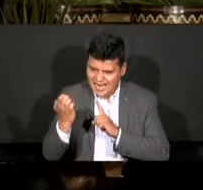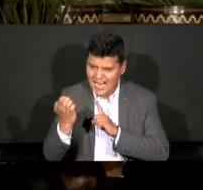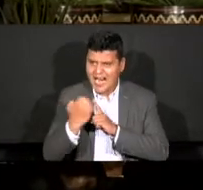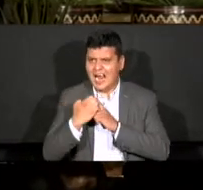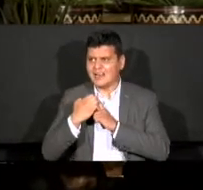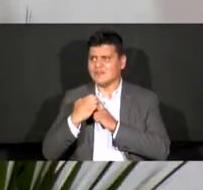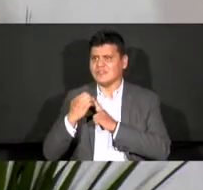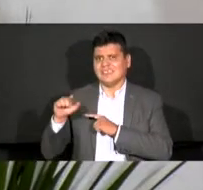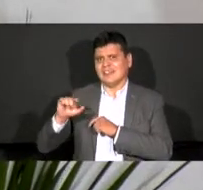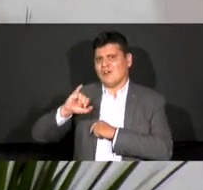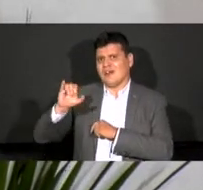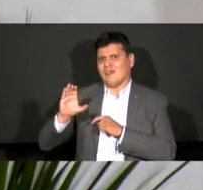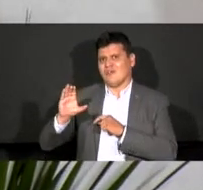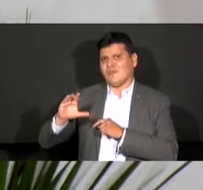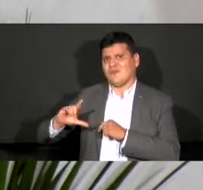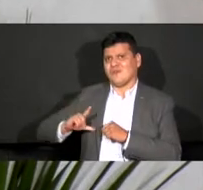gobernante.